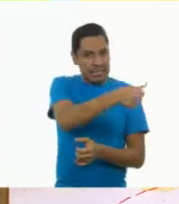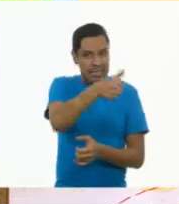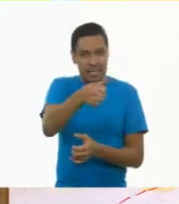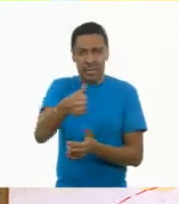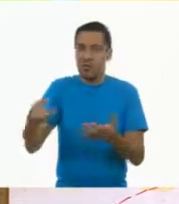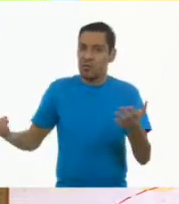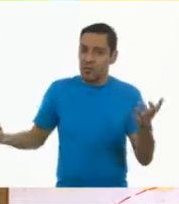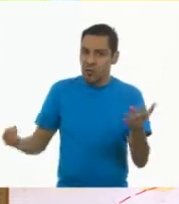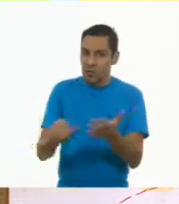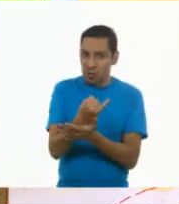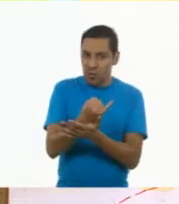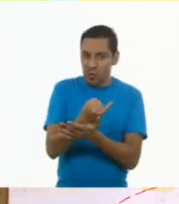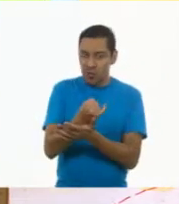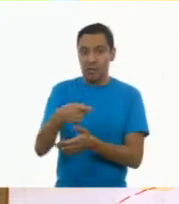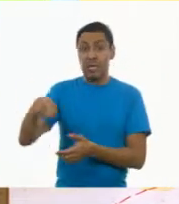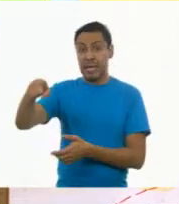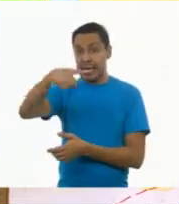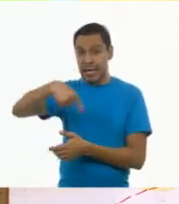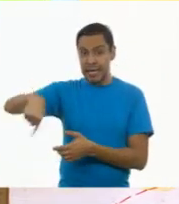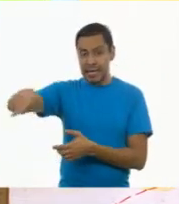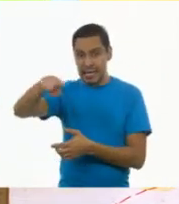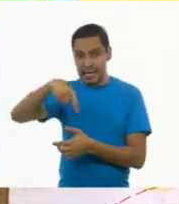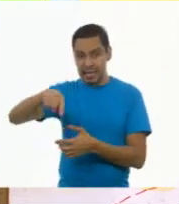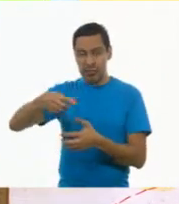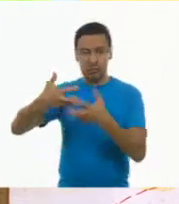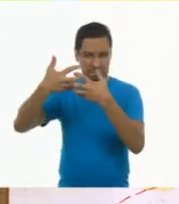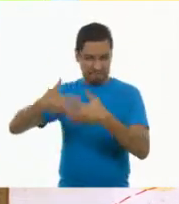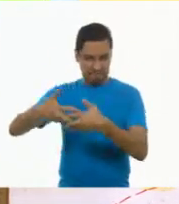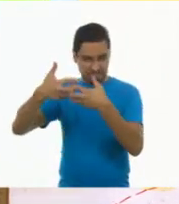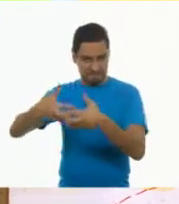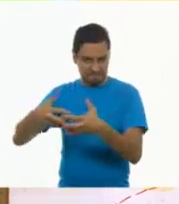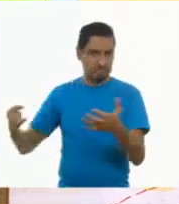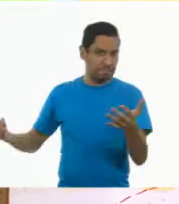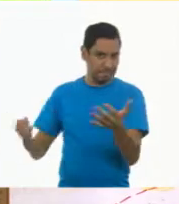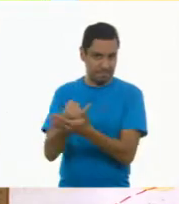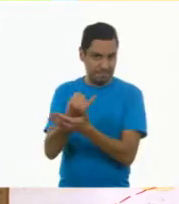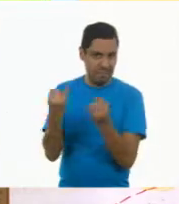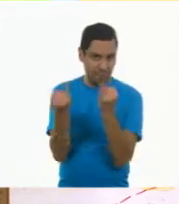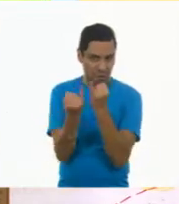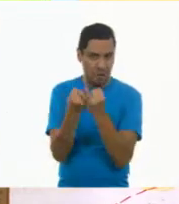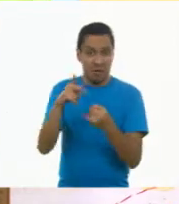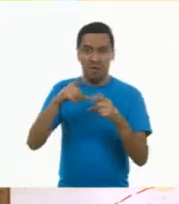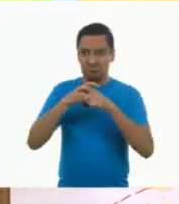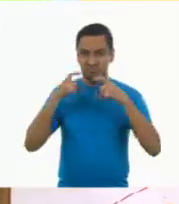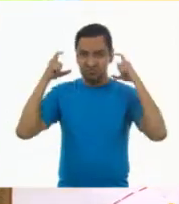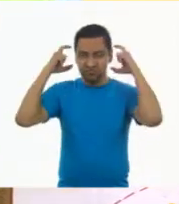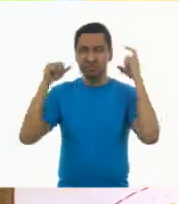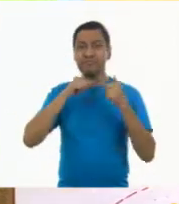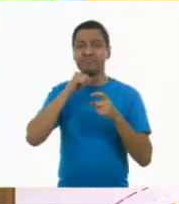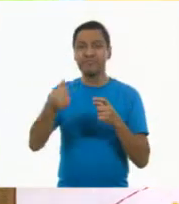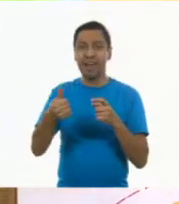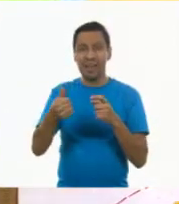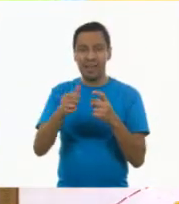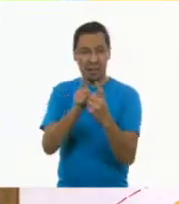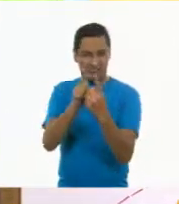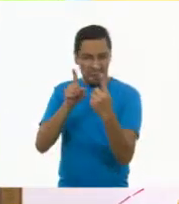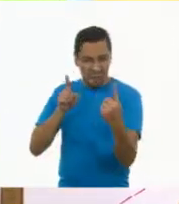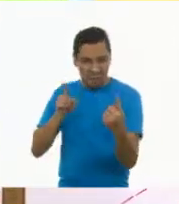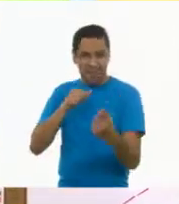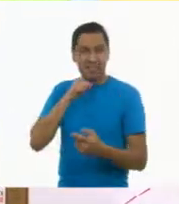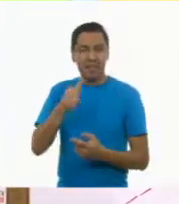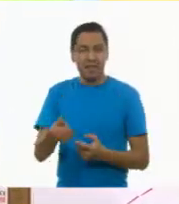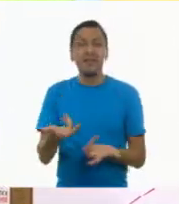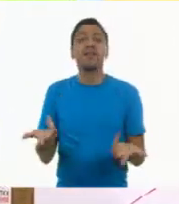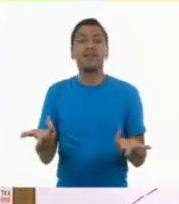tomado los señores que salieron al principio del video, pero sin embargo, al no protegerse ellos, ya saben, con la distancia y el